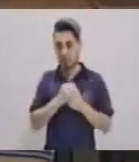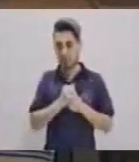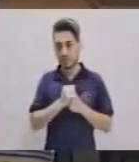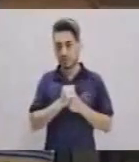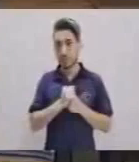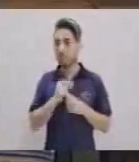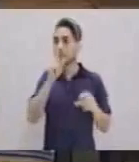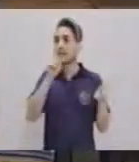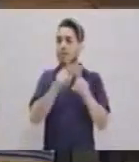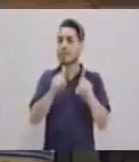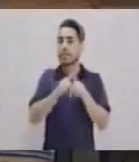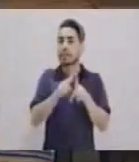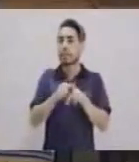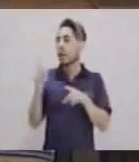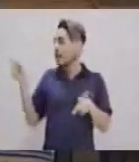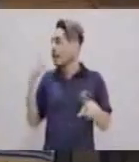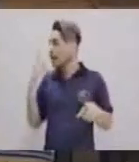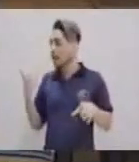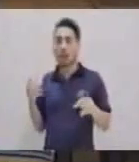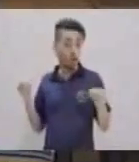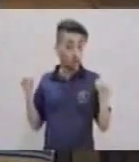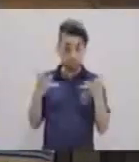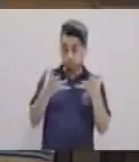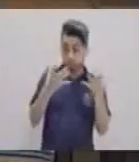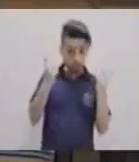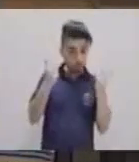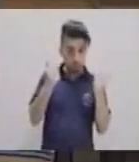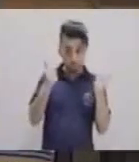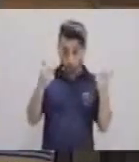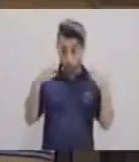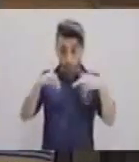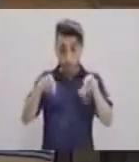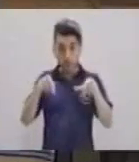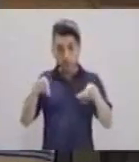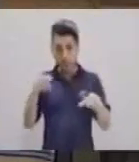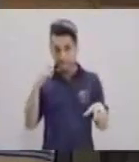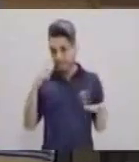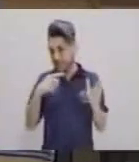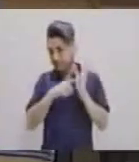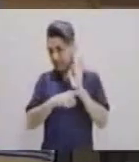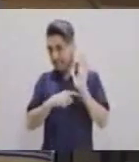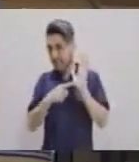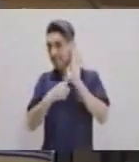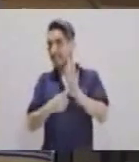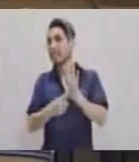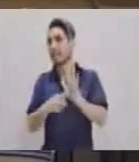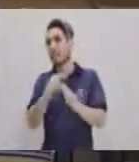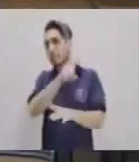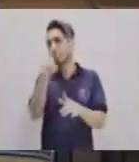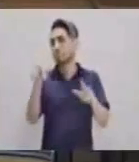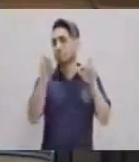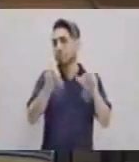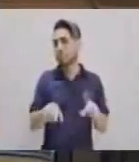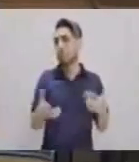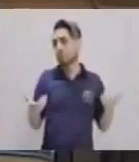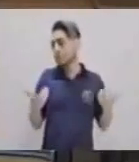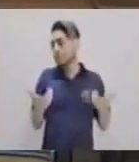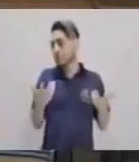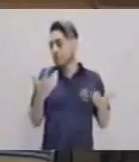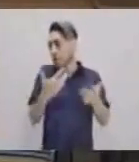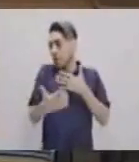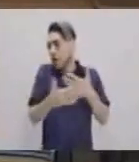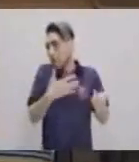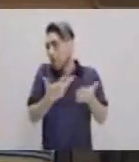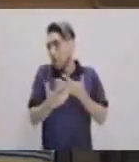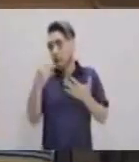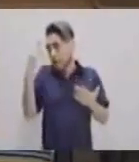lo disfrutamos muchísimo. También es una extraordinaria oportunidad, ¿verdad? Hay un extraordinario medio para aquellas personas que de pronto, por